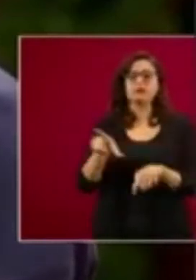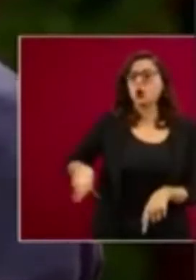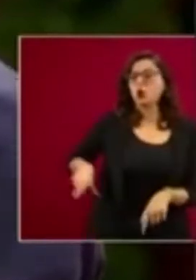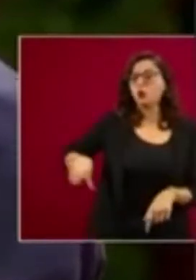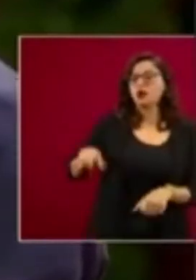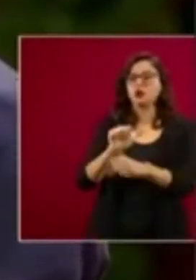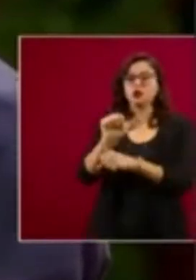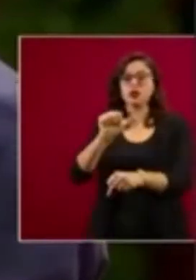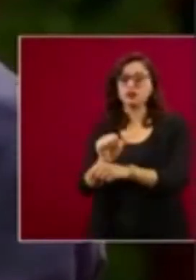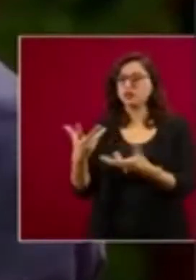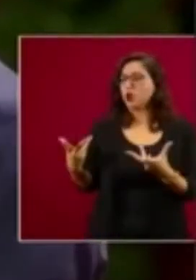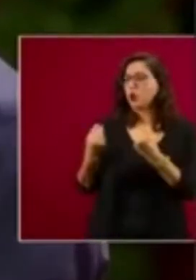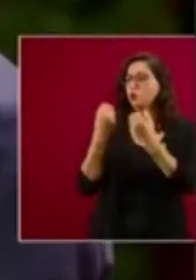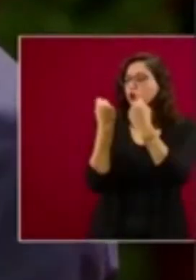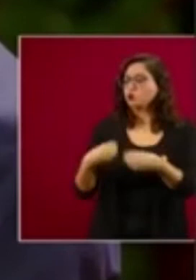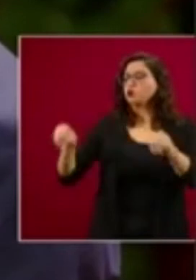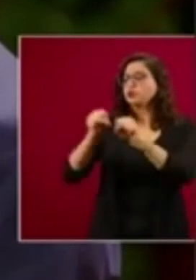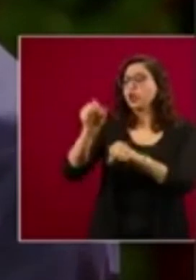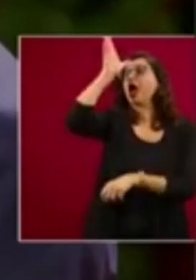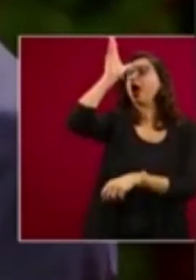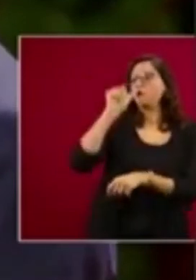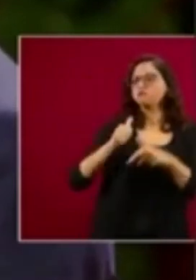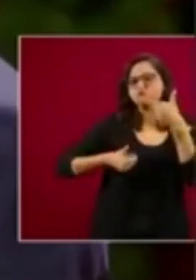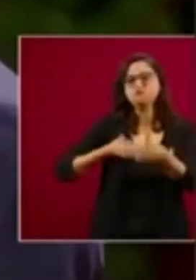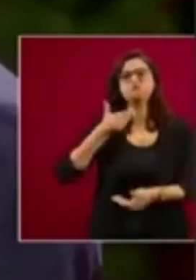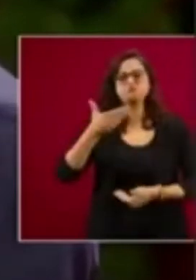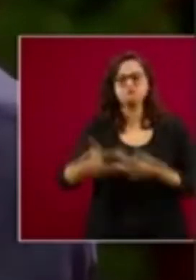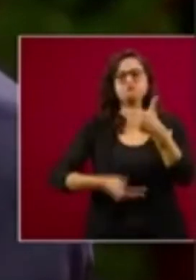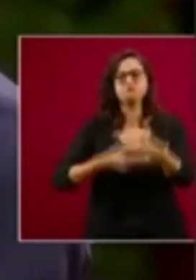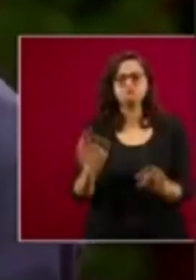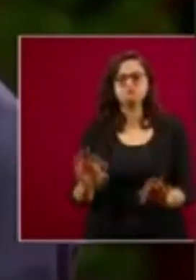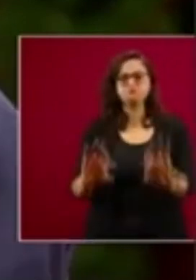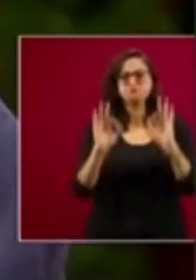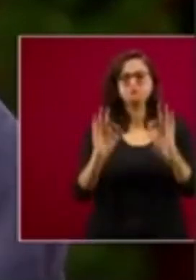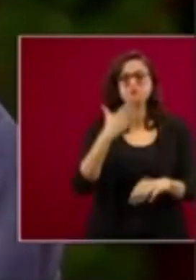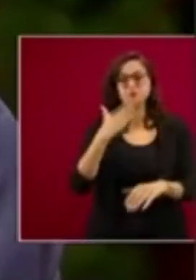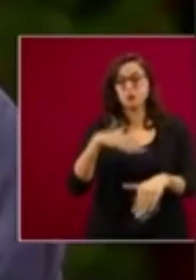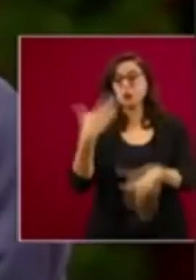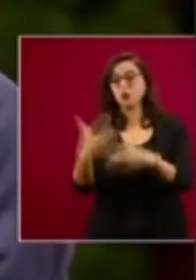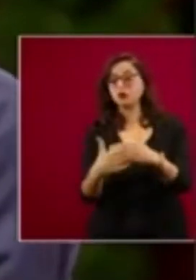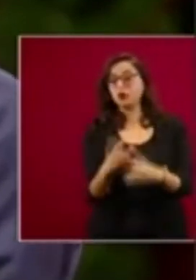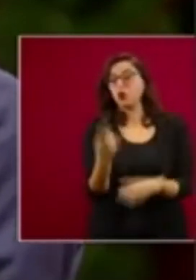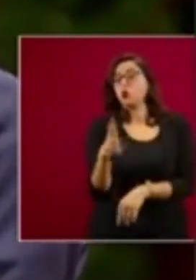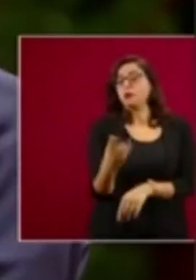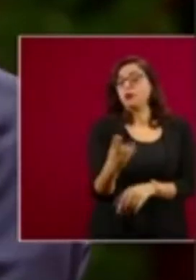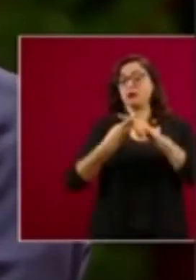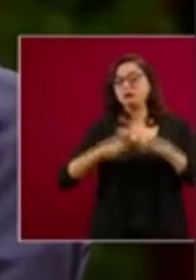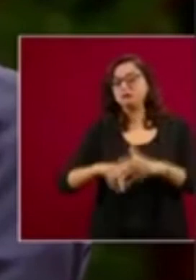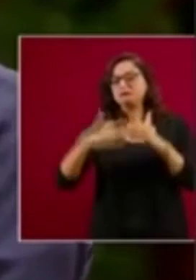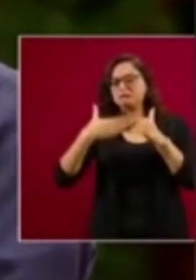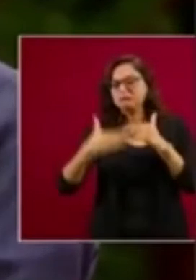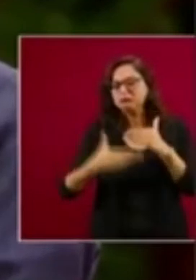las mejores alternativas democráticas en contra de un autoritarismo y